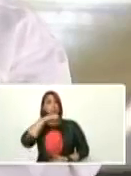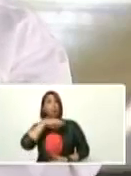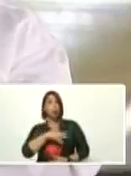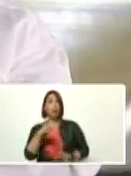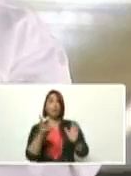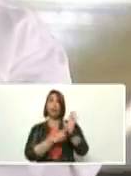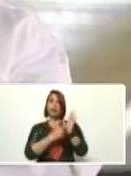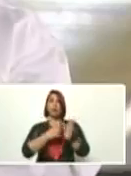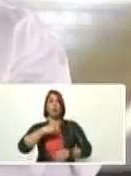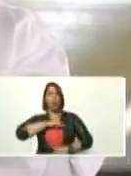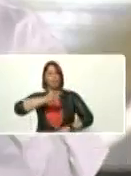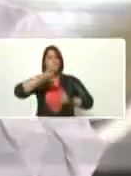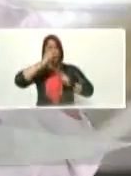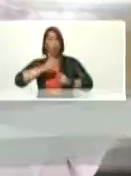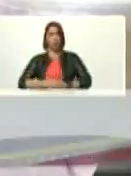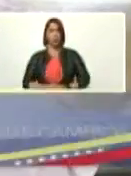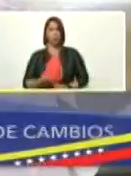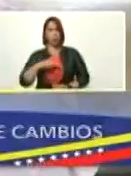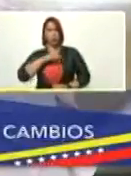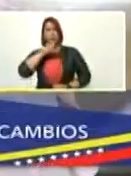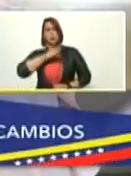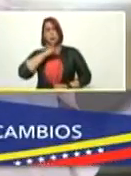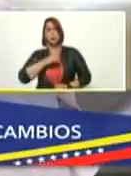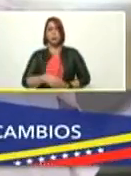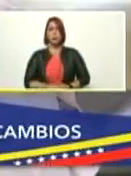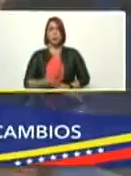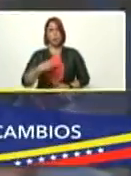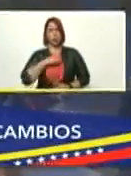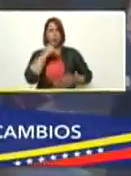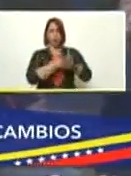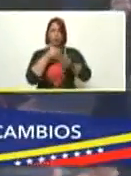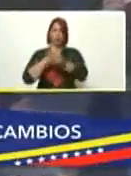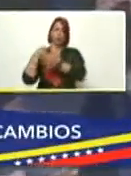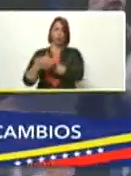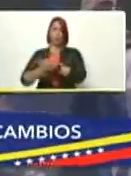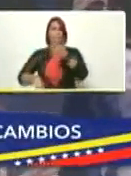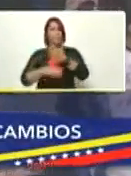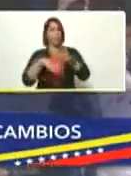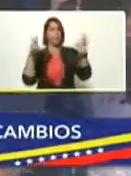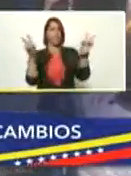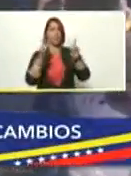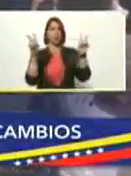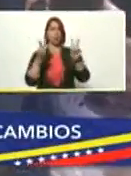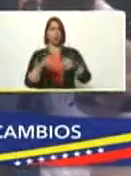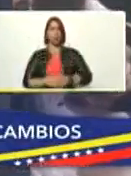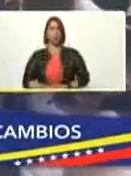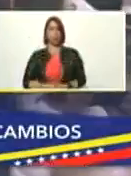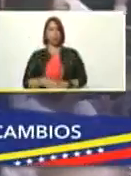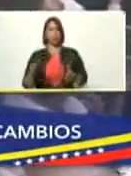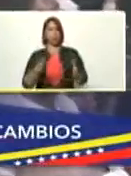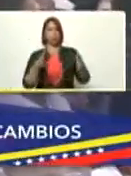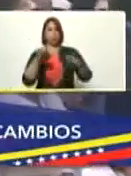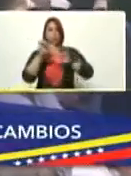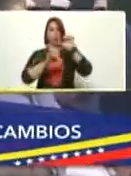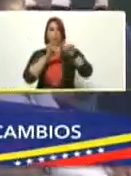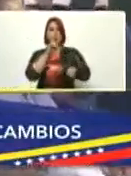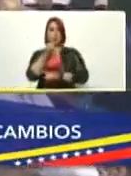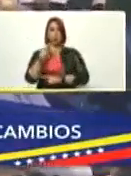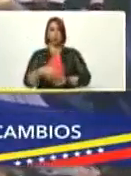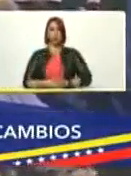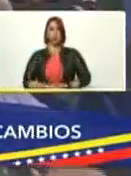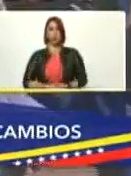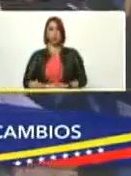verdadera que hemos aprendido, los que hemos resistido, hemos luchado y vamos victoriosos en este camino del siglo XXI.